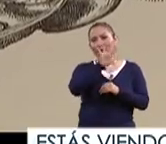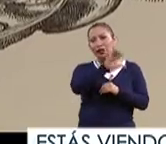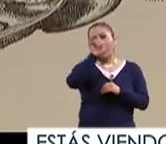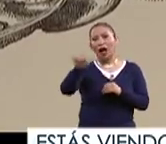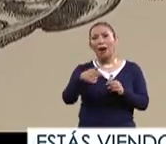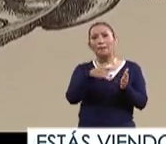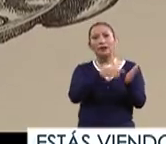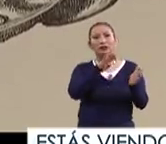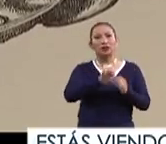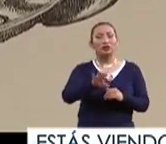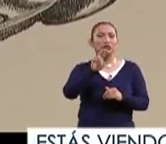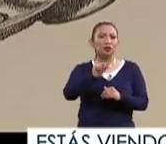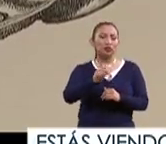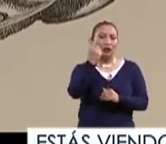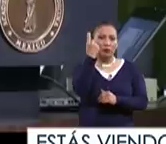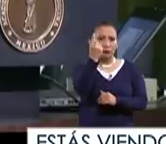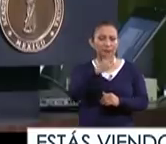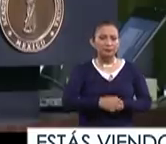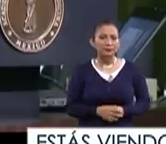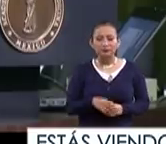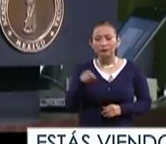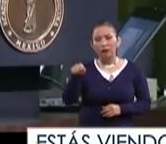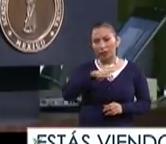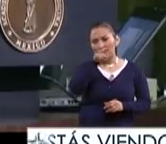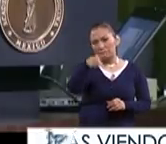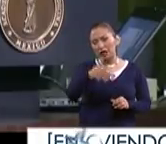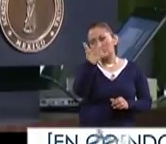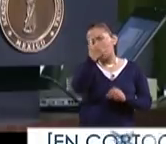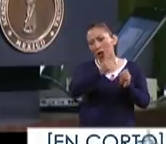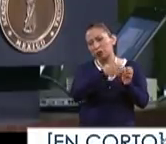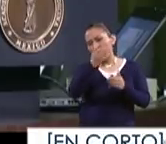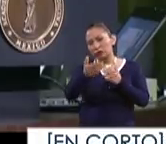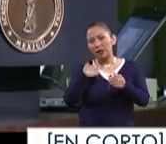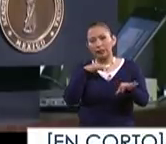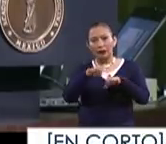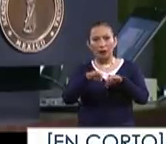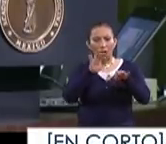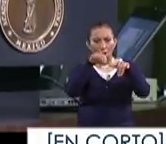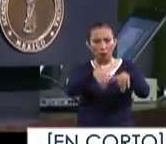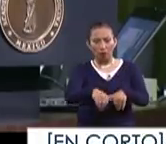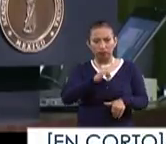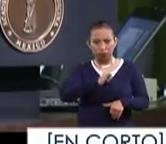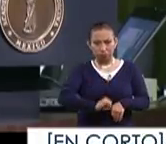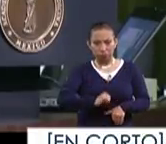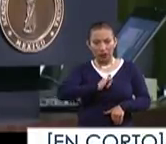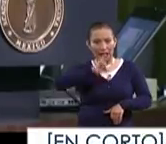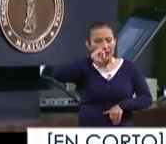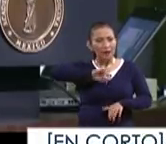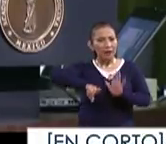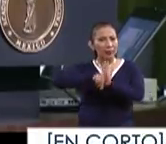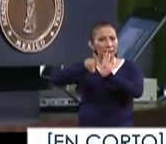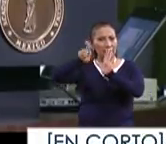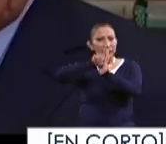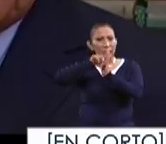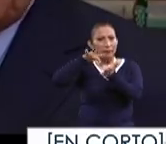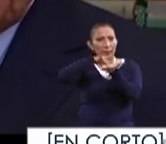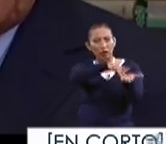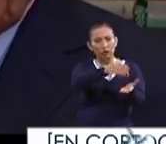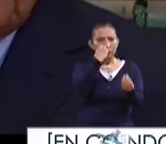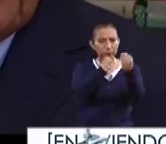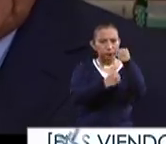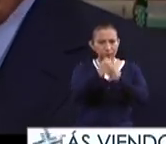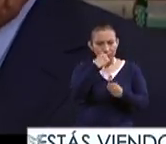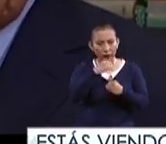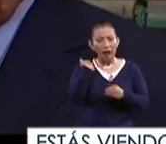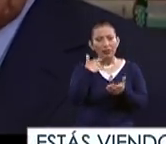1975 a 1981. En los siguientes 5 años se desempeñó como cirujano y jefe del Departamento de Apoyo